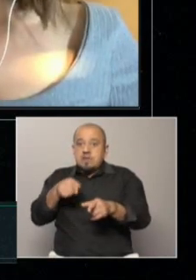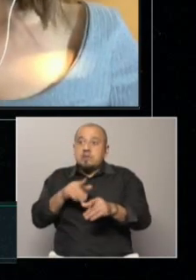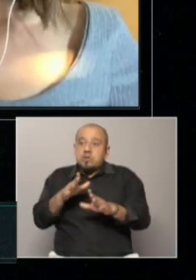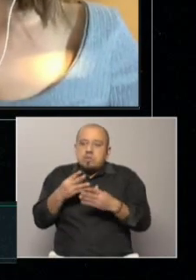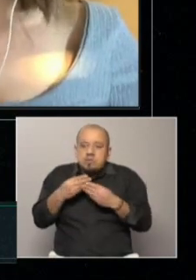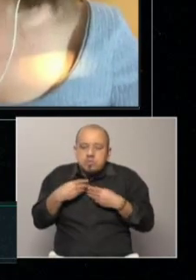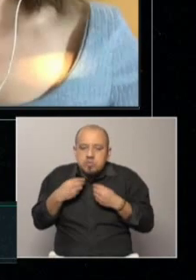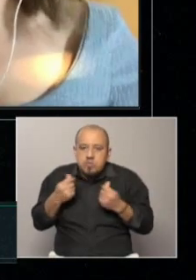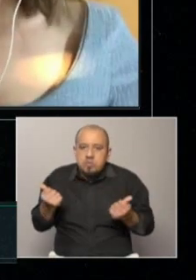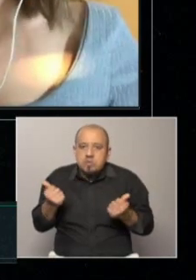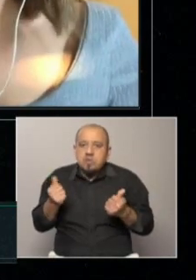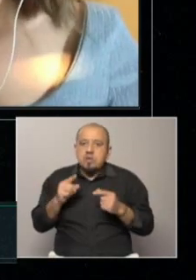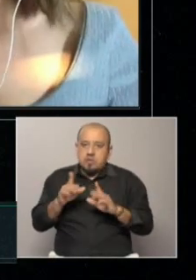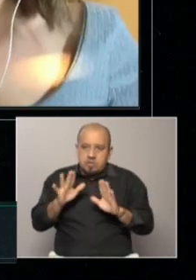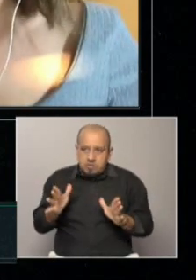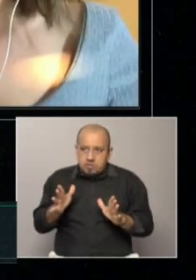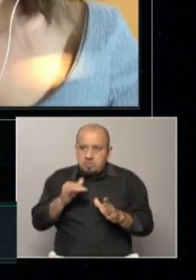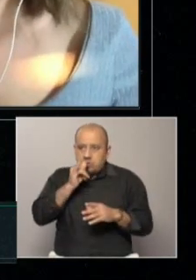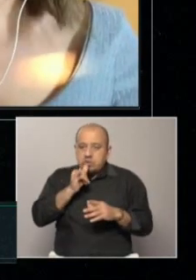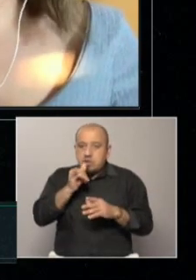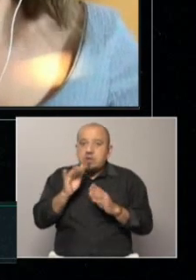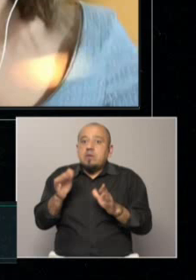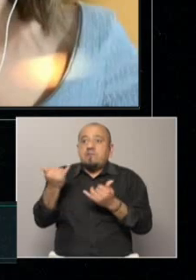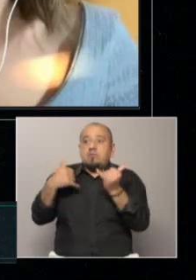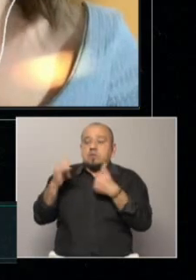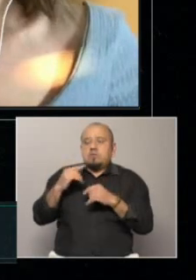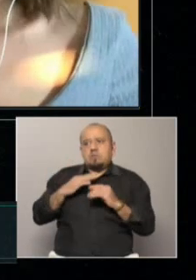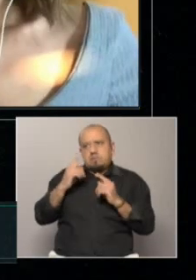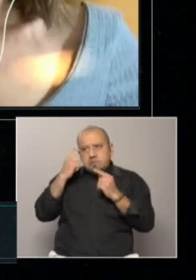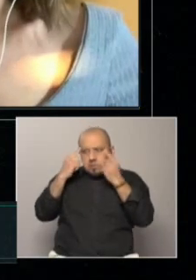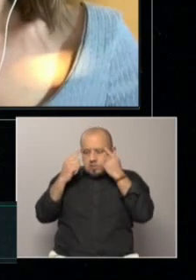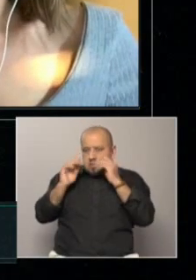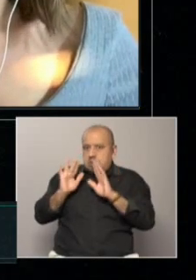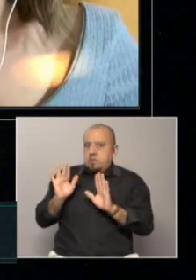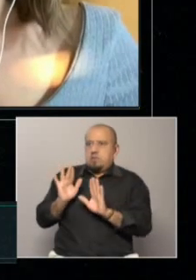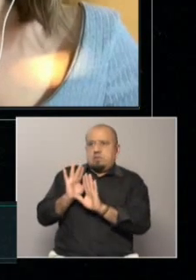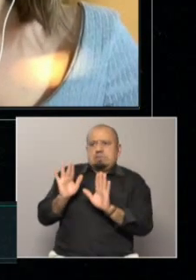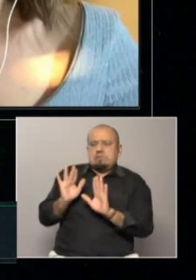aliviar. Eso por un lado, para contar un poco la información, a mí me parece muy impactante, me parece de un